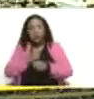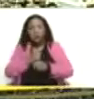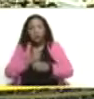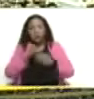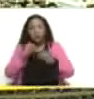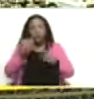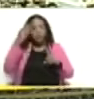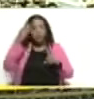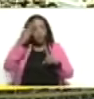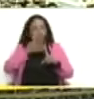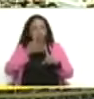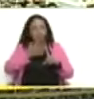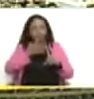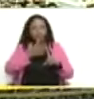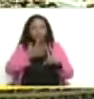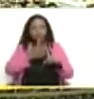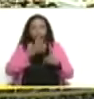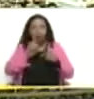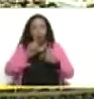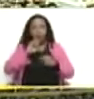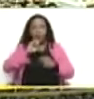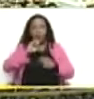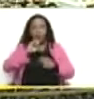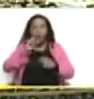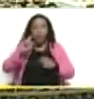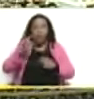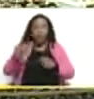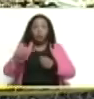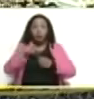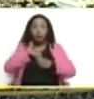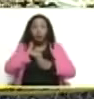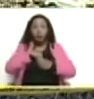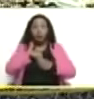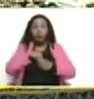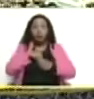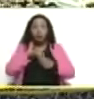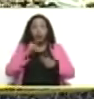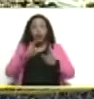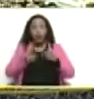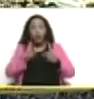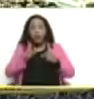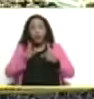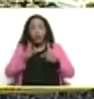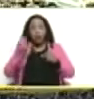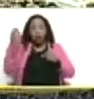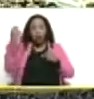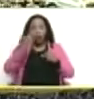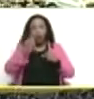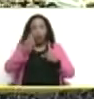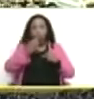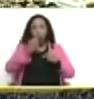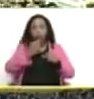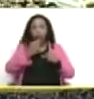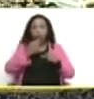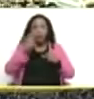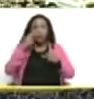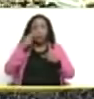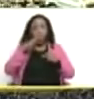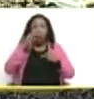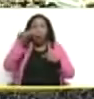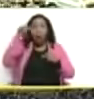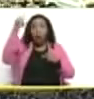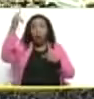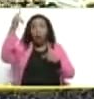atacar enemigos internos, muchas veces financiados y proyectados desde el